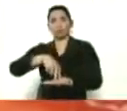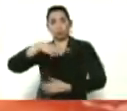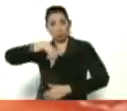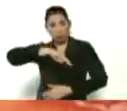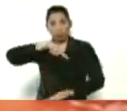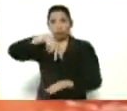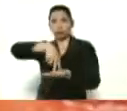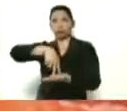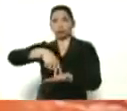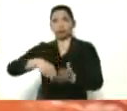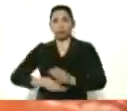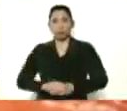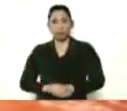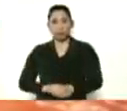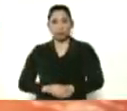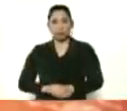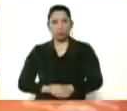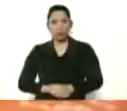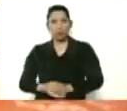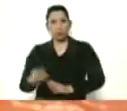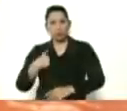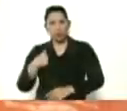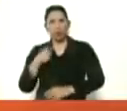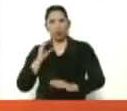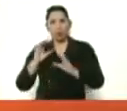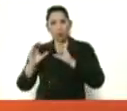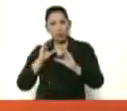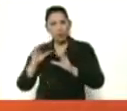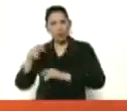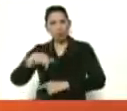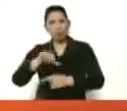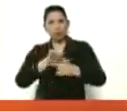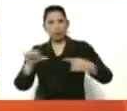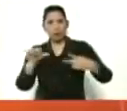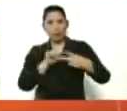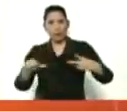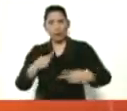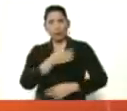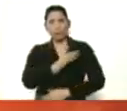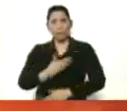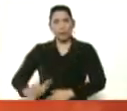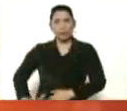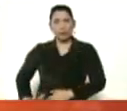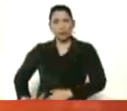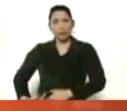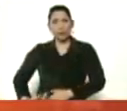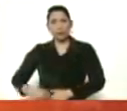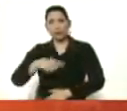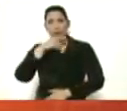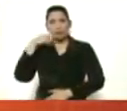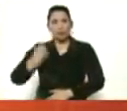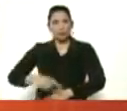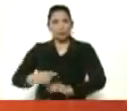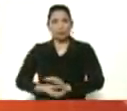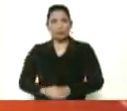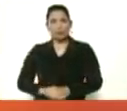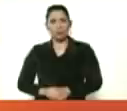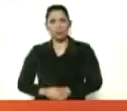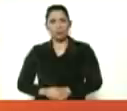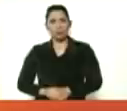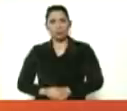estamos. Yo he estado conversando, bueno, esta semana conversé con el presidente Putin sobre muchos temas, entre ellos